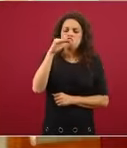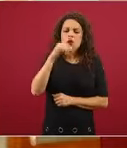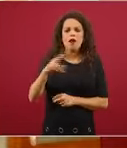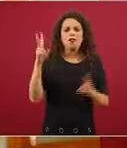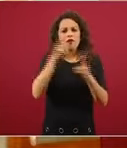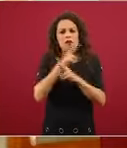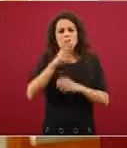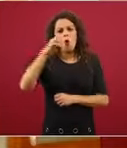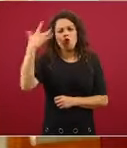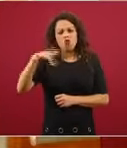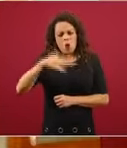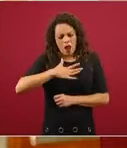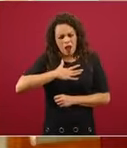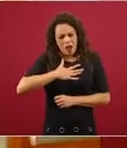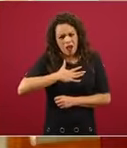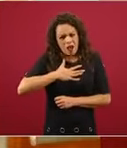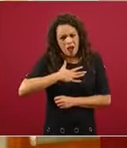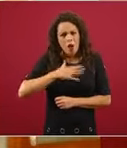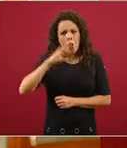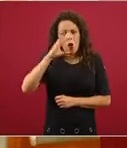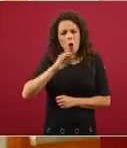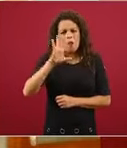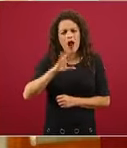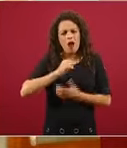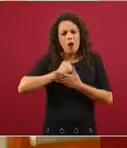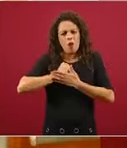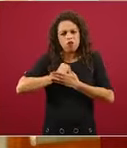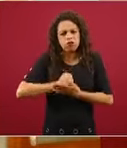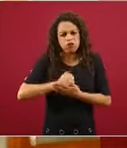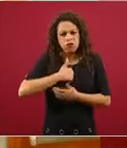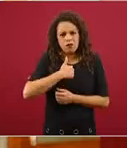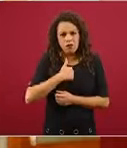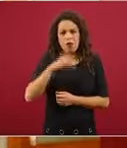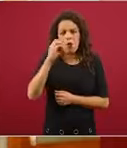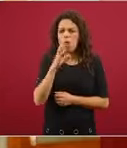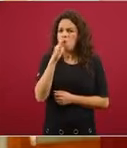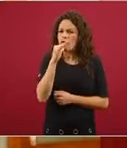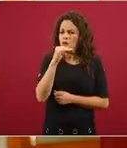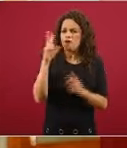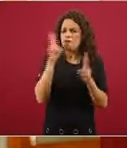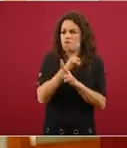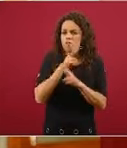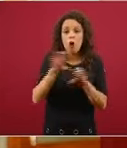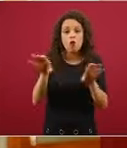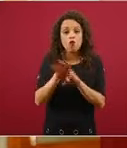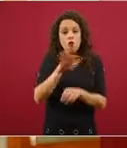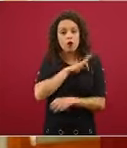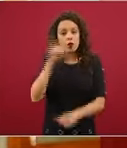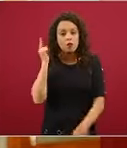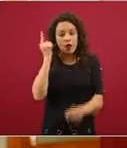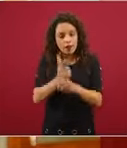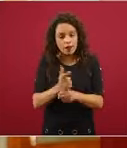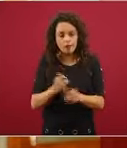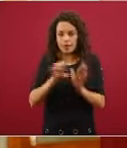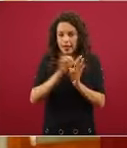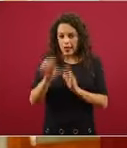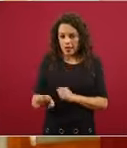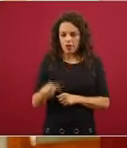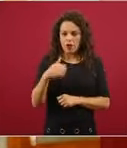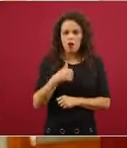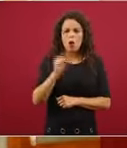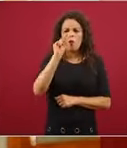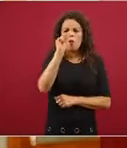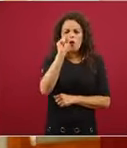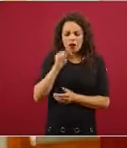opresión en el pecho y sobre todo esta dificultad para respirar, ¿cómo la podemos identificar? Si damos apenas unos pasos y nos